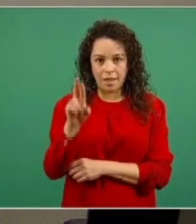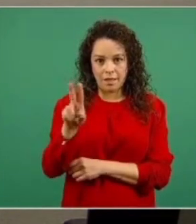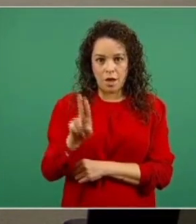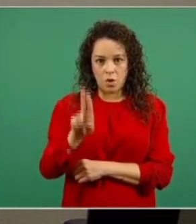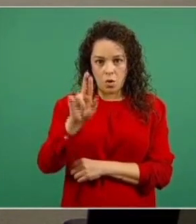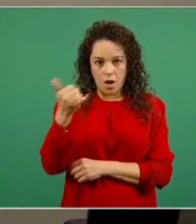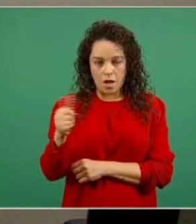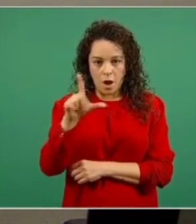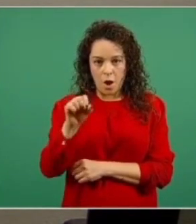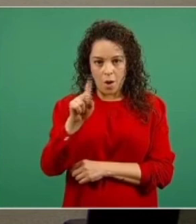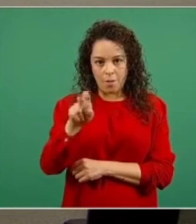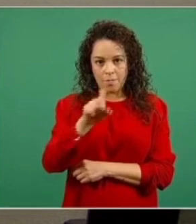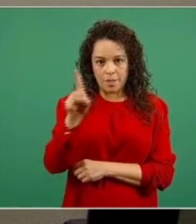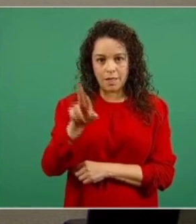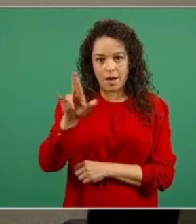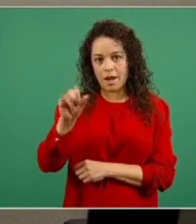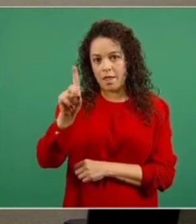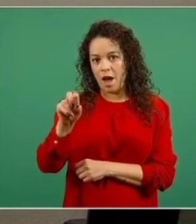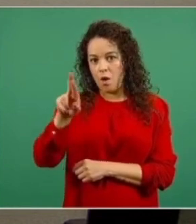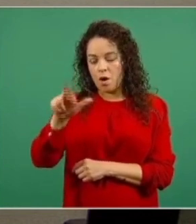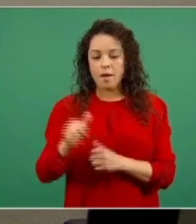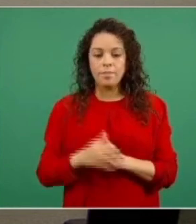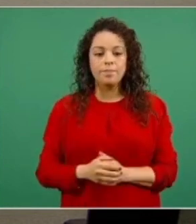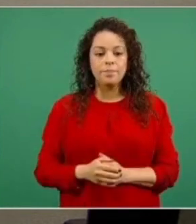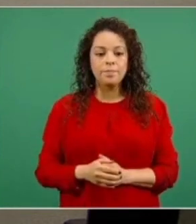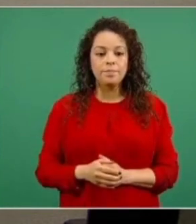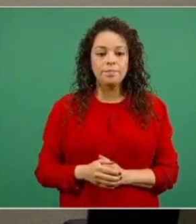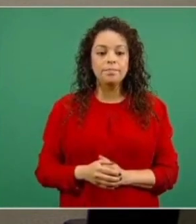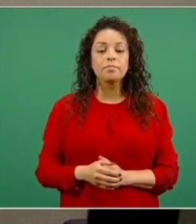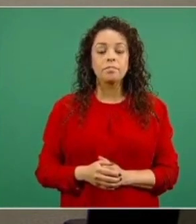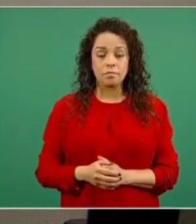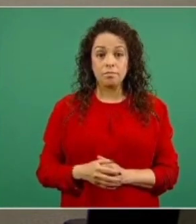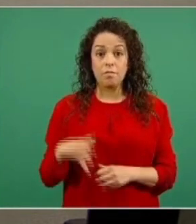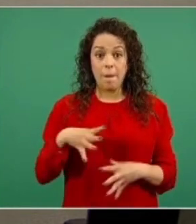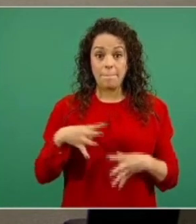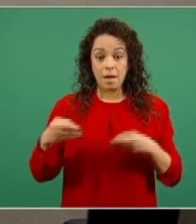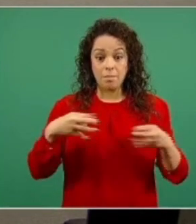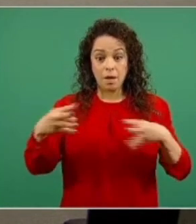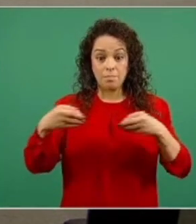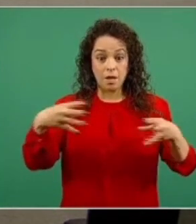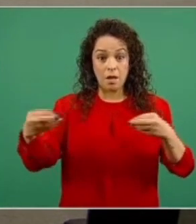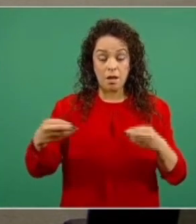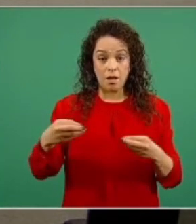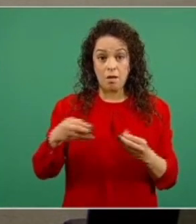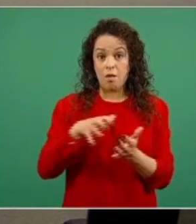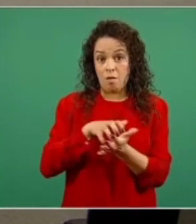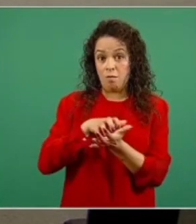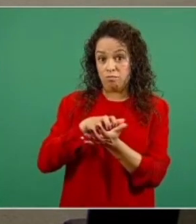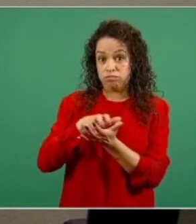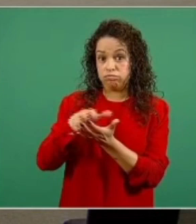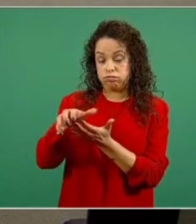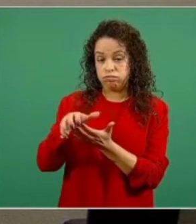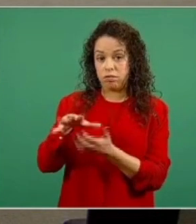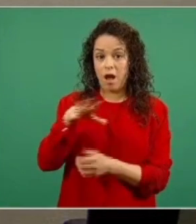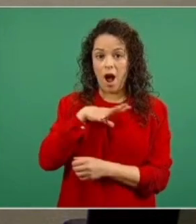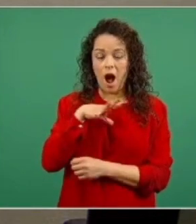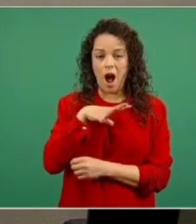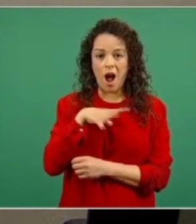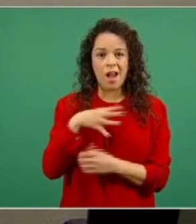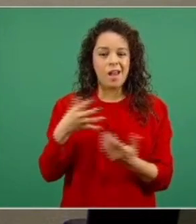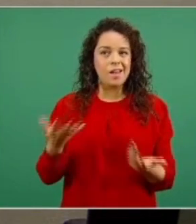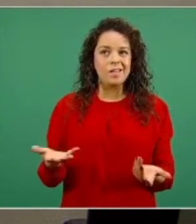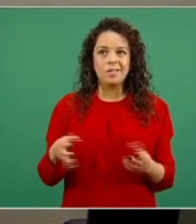López Ridaura, el incremento de los contagios pues tiene siempre un